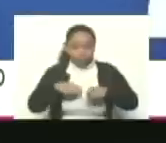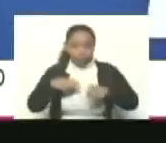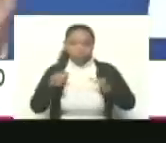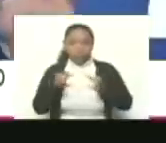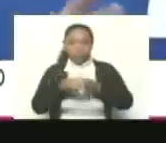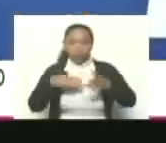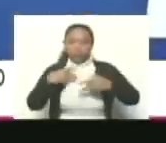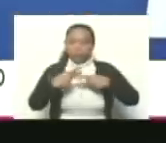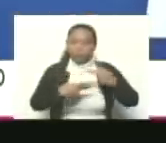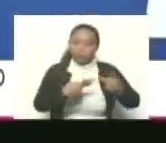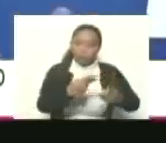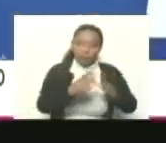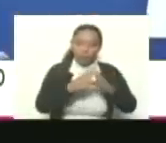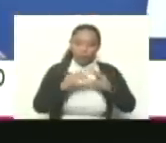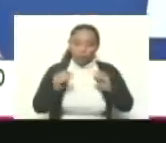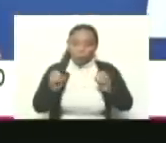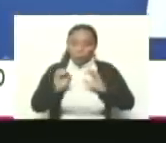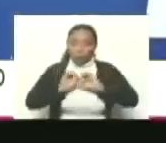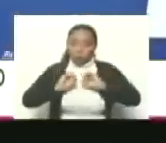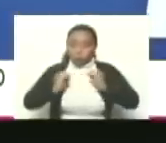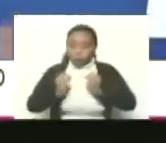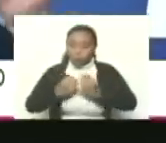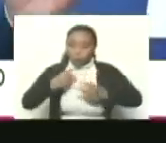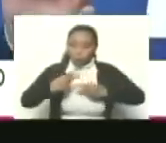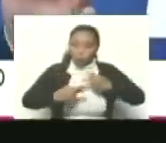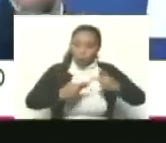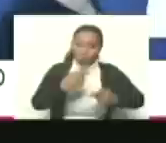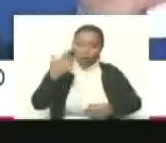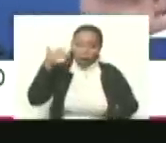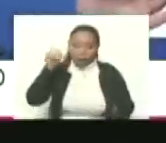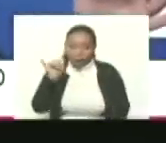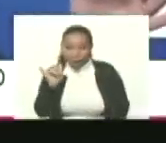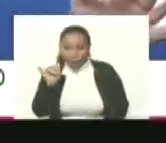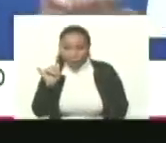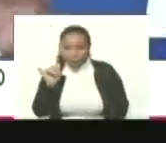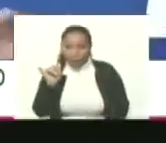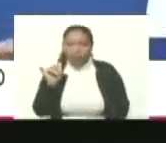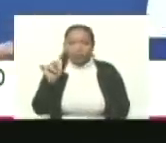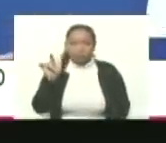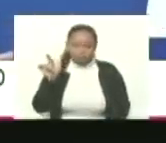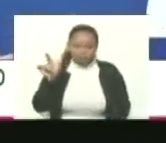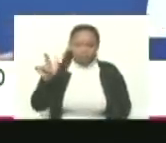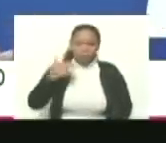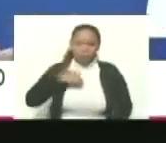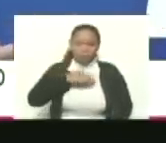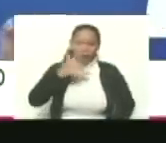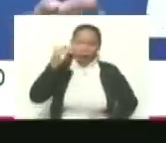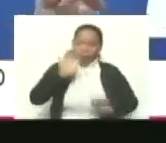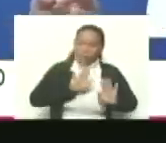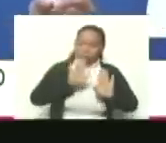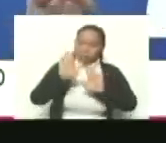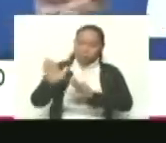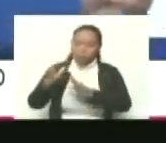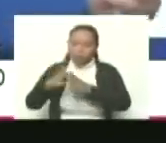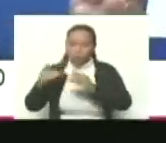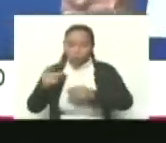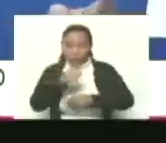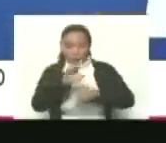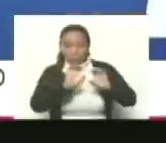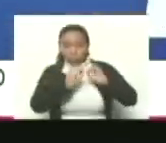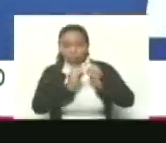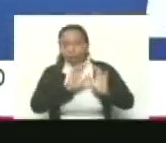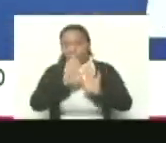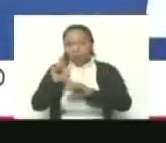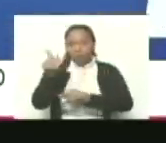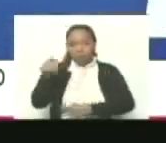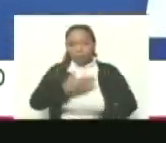productivos, todas las organizaciones productivas, que cuente usted, presidente, con todas esas organizaciones. Usted ha hecho dos grandes... Y yo les